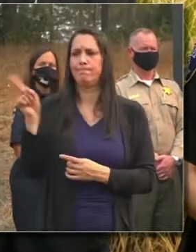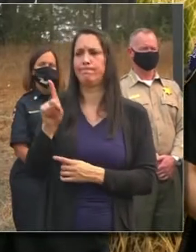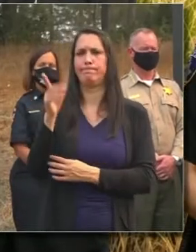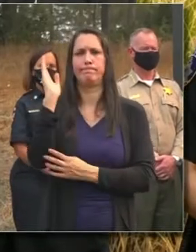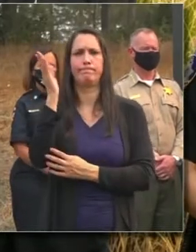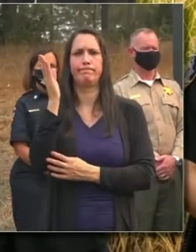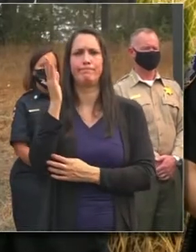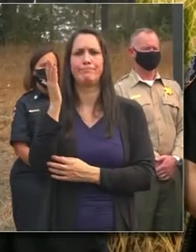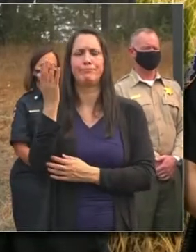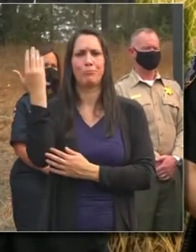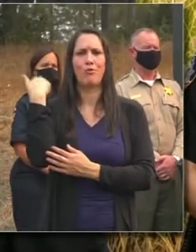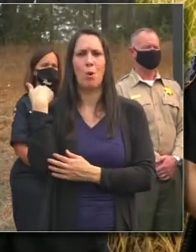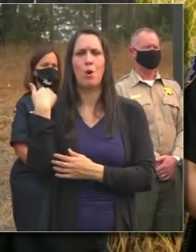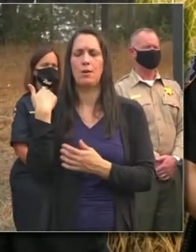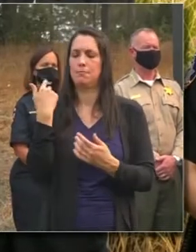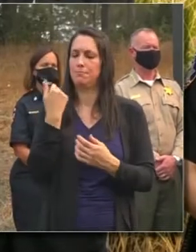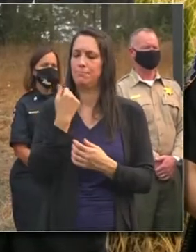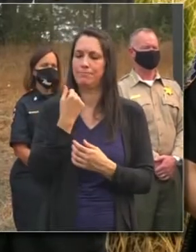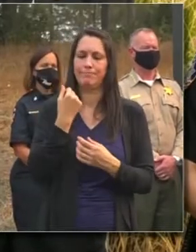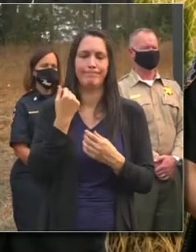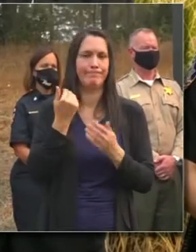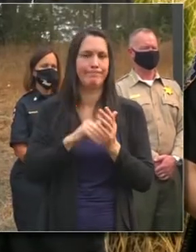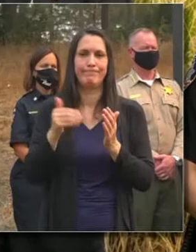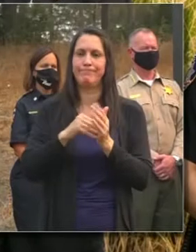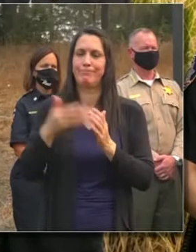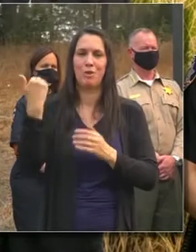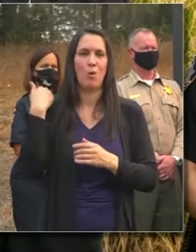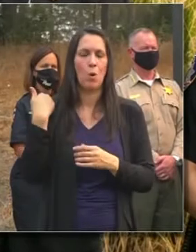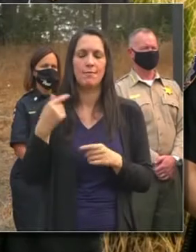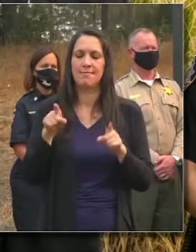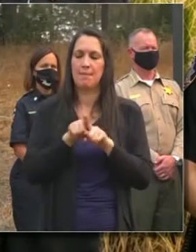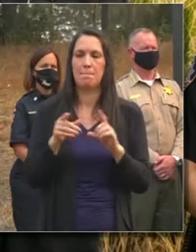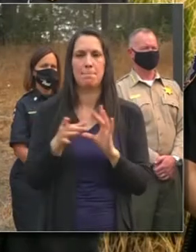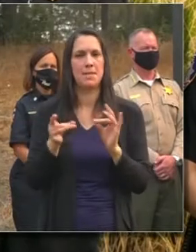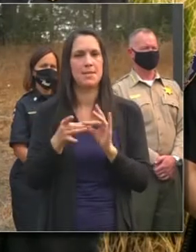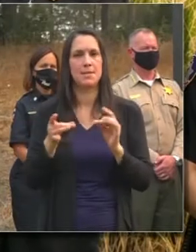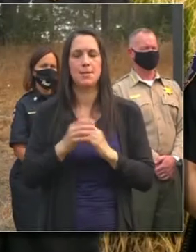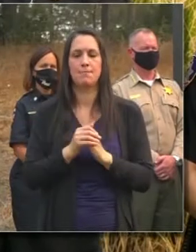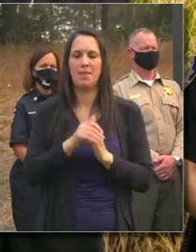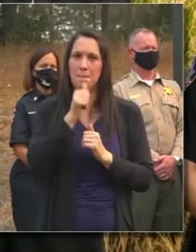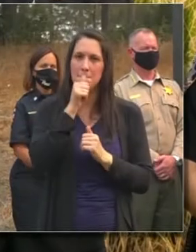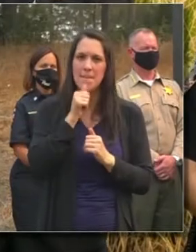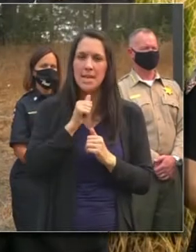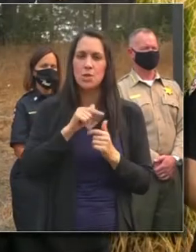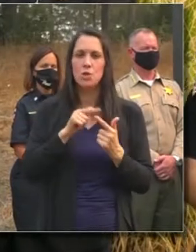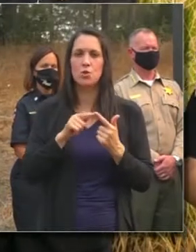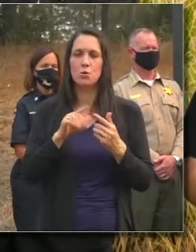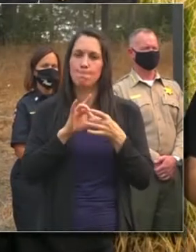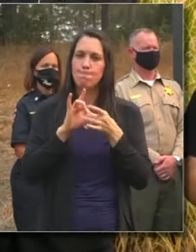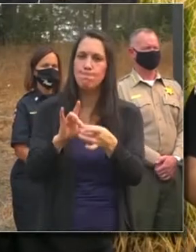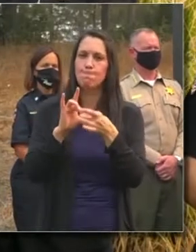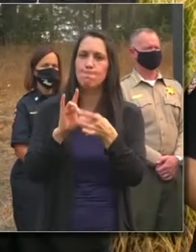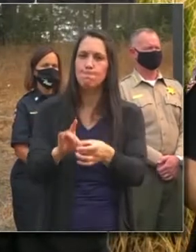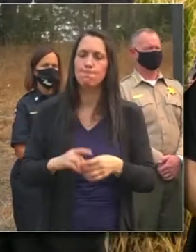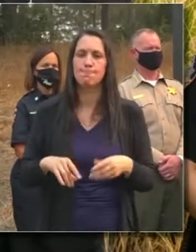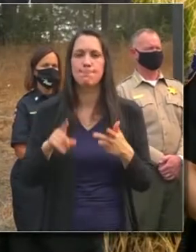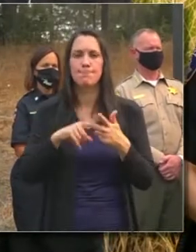antes en muchas ocasiones con el mismo mensaje paciencia cooperación